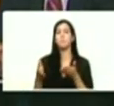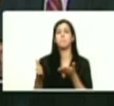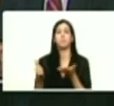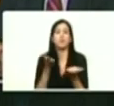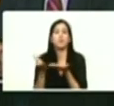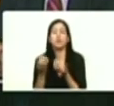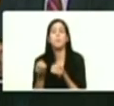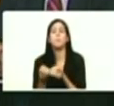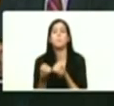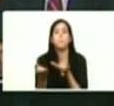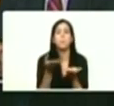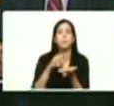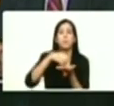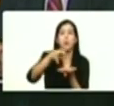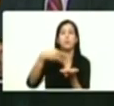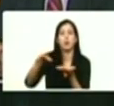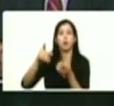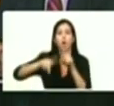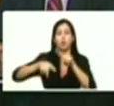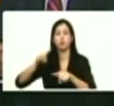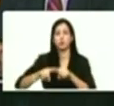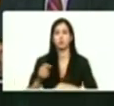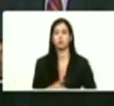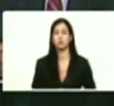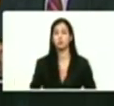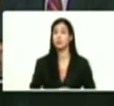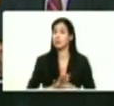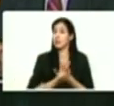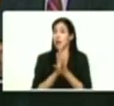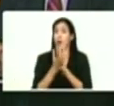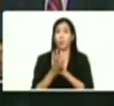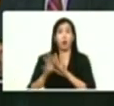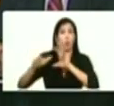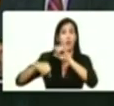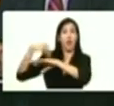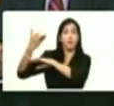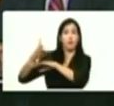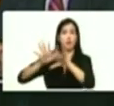producir lo que las proveedurías venden porque se acabó el importado